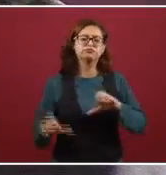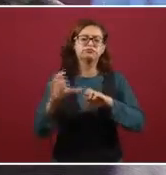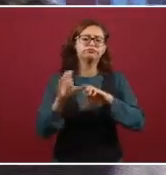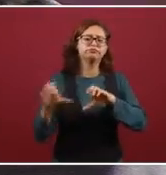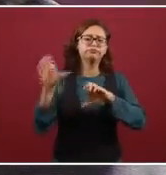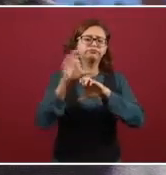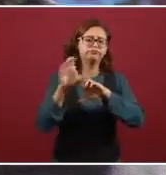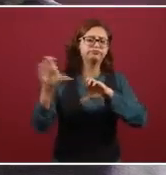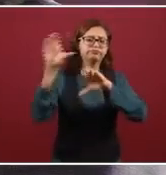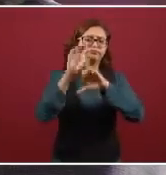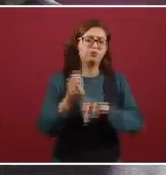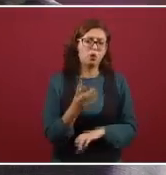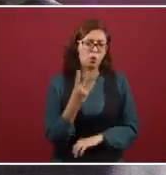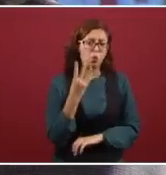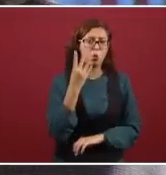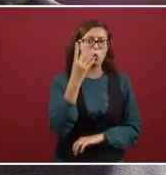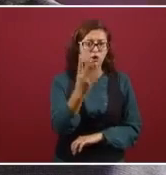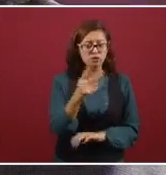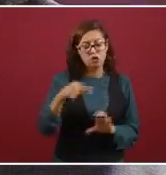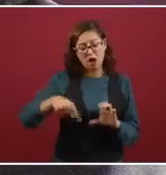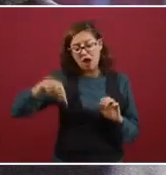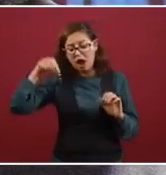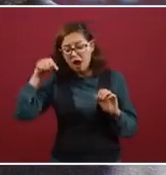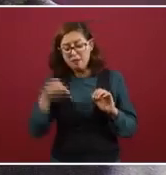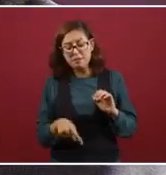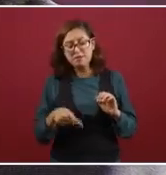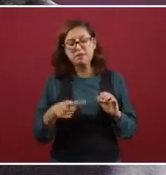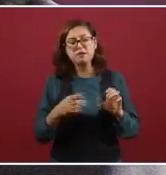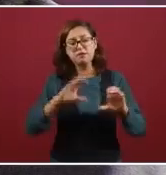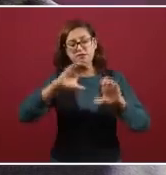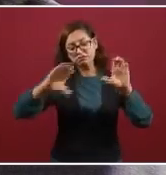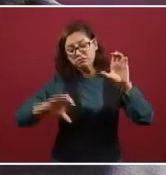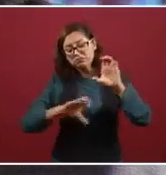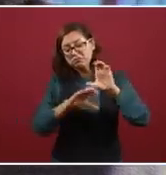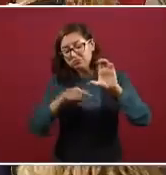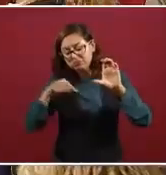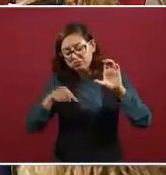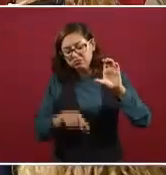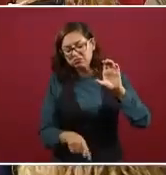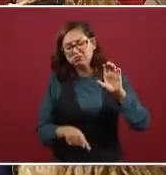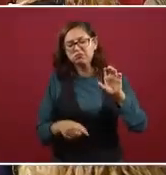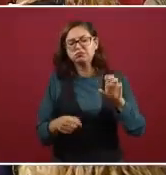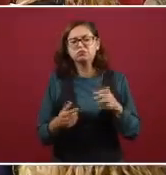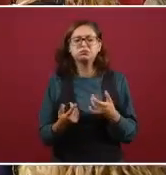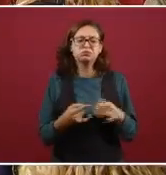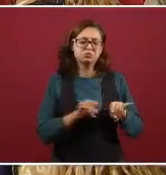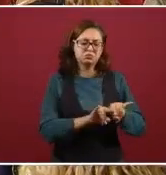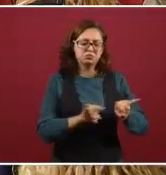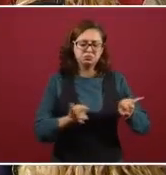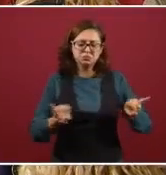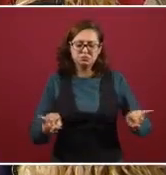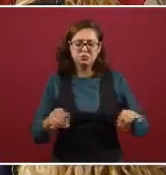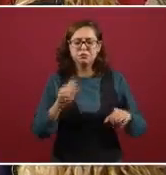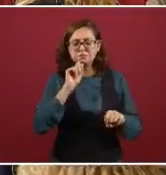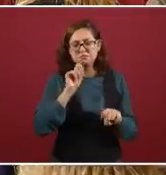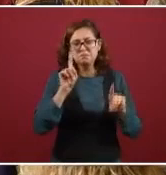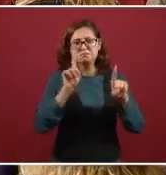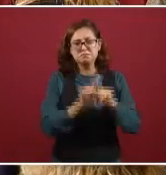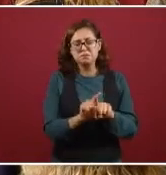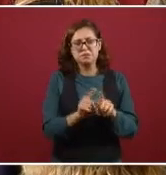el sótano se cuenta con un garage y allí hay o tenían una cava bastante amplia,